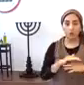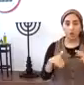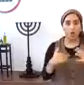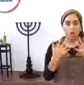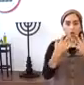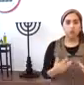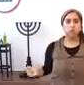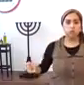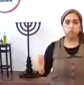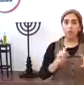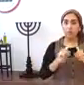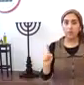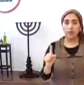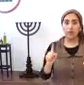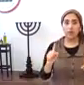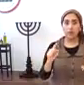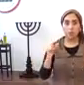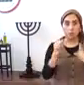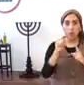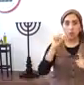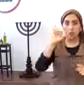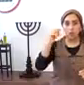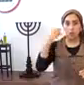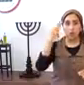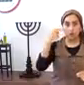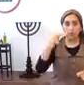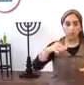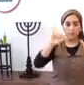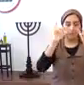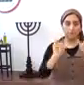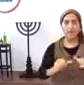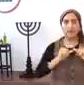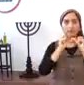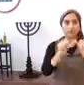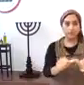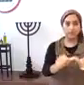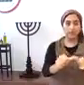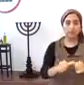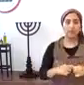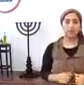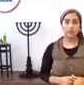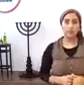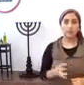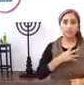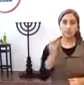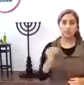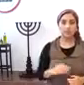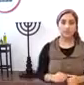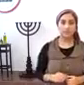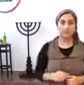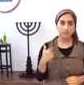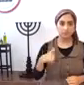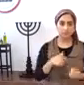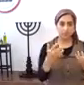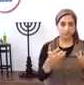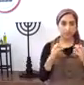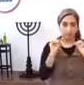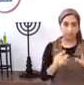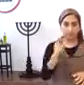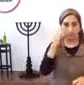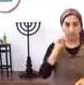todo perece menos la palabra perdón todo perece menos la palabra de Yahweh entonces